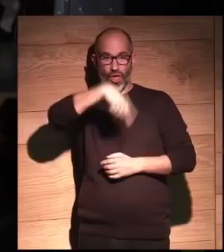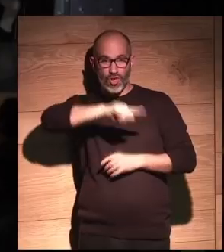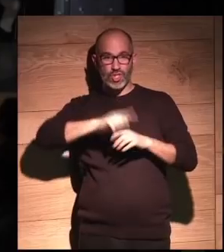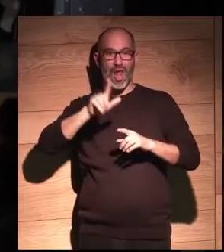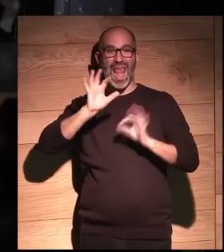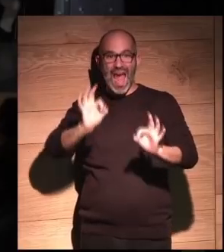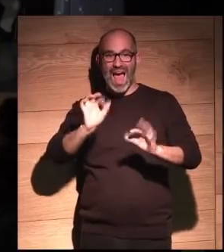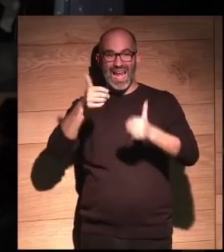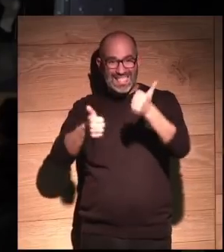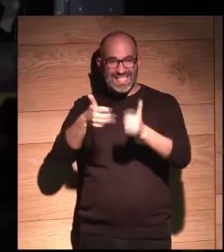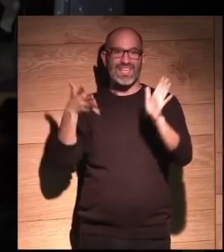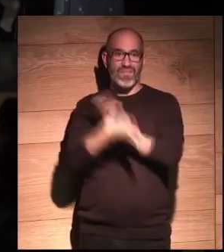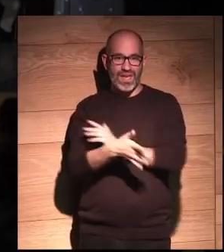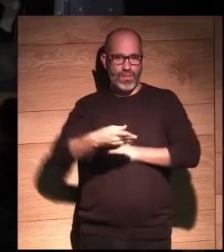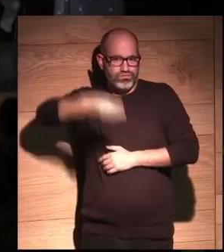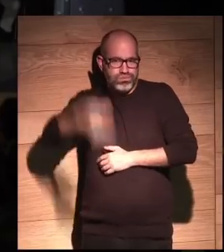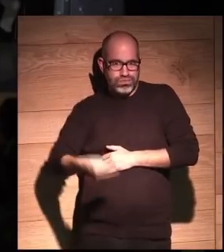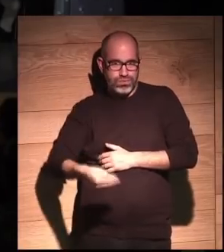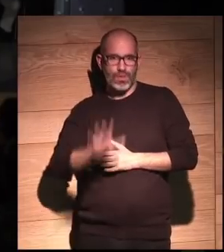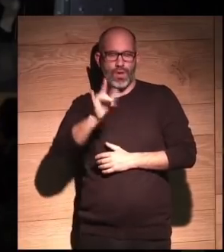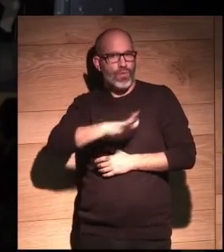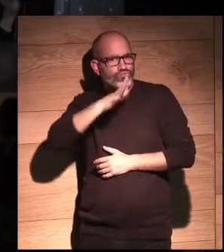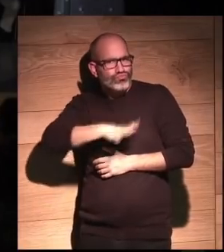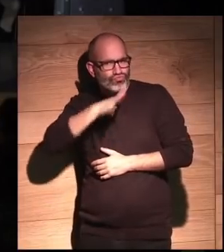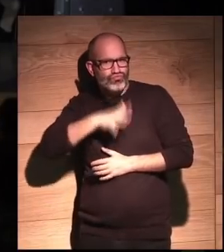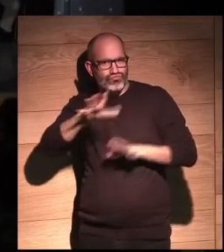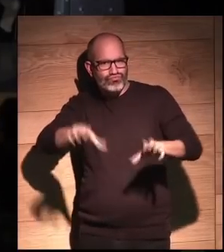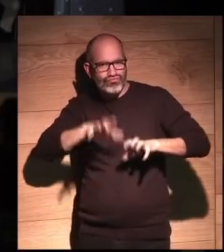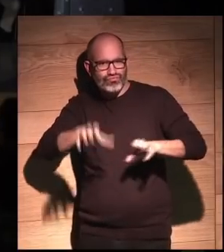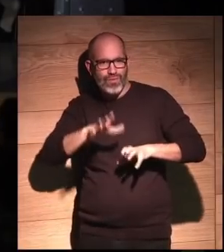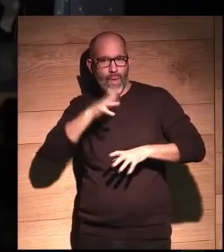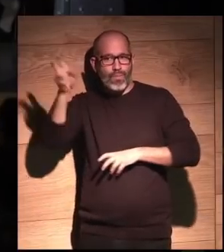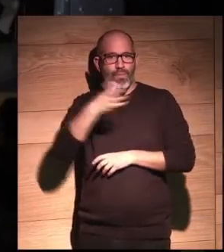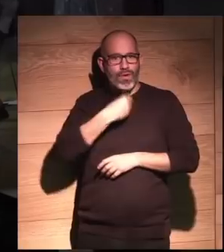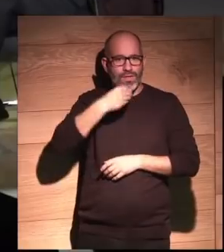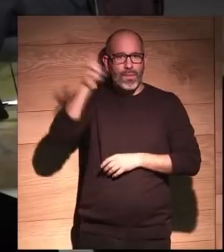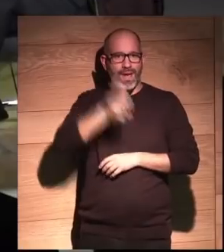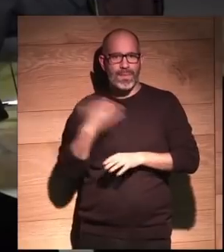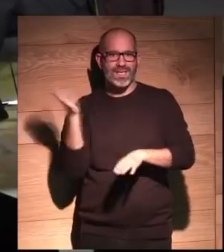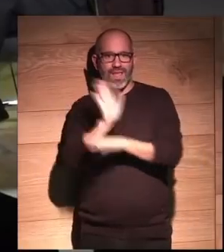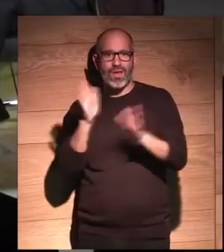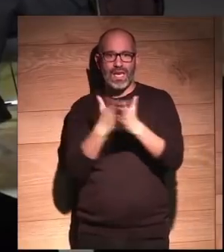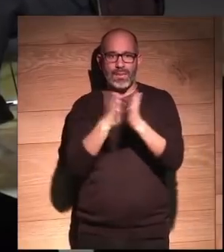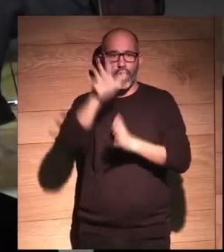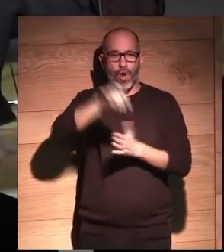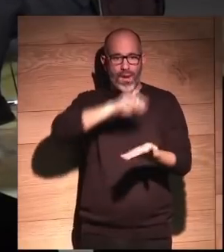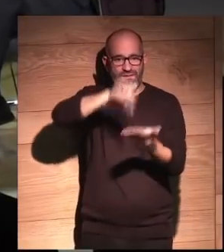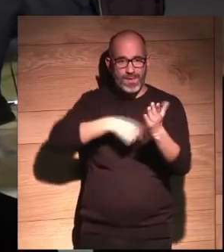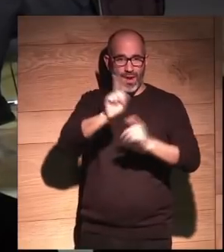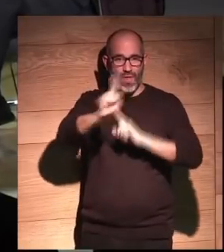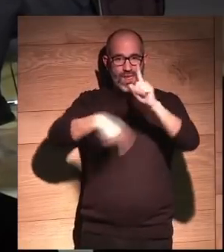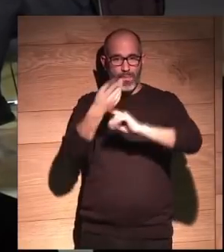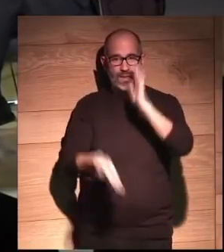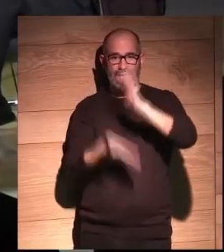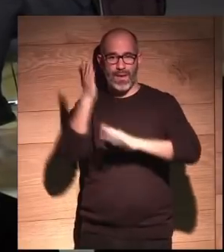etimológicamente estamos diciendo que son la leche. Bueno, es que es espectacular, ¿eh? Lo que se aprende, ¿eh? Porque lo bonito de venir a una presentación del libro no es comprar el libro que te firma el autor. Lo bonito es que te